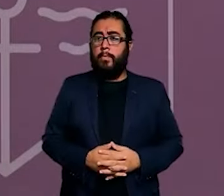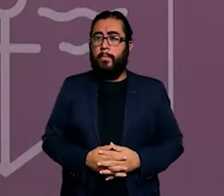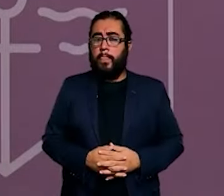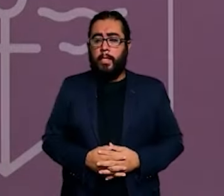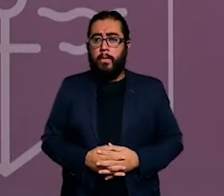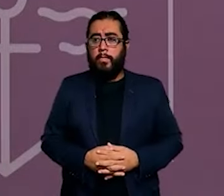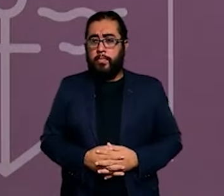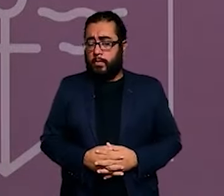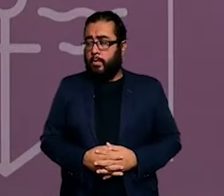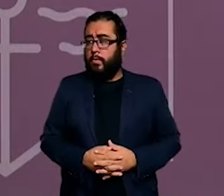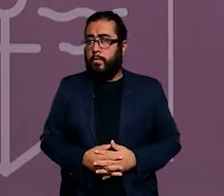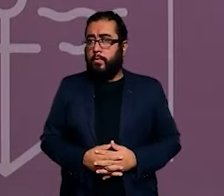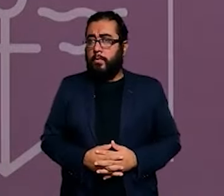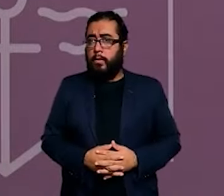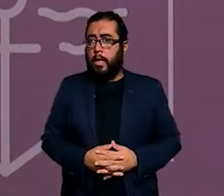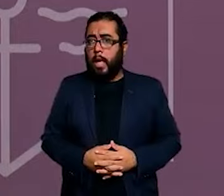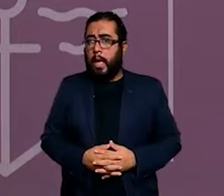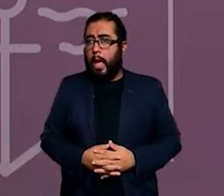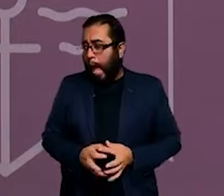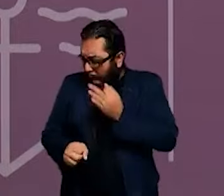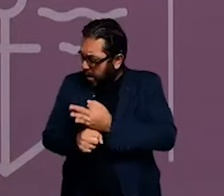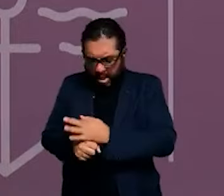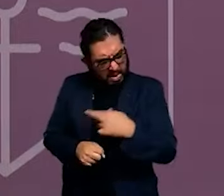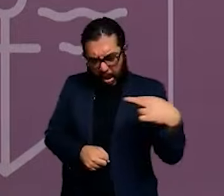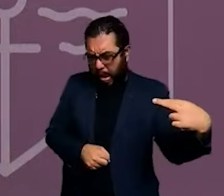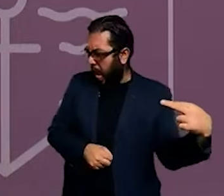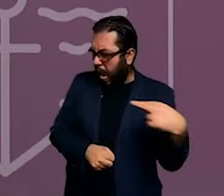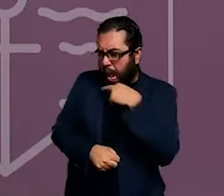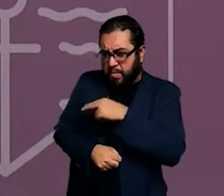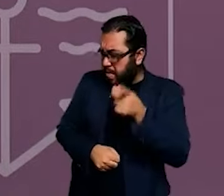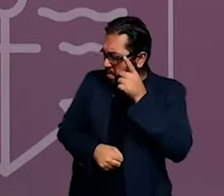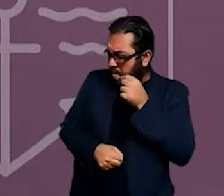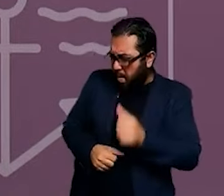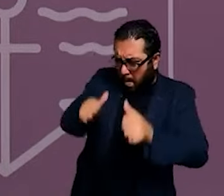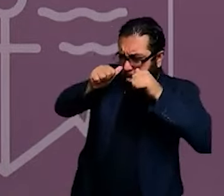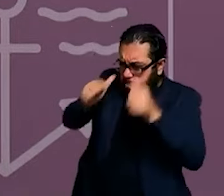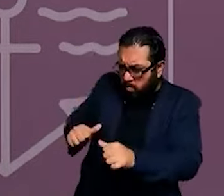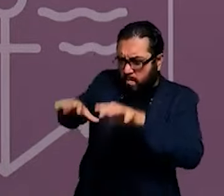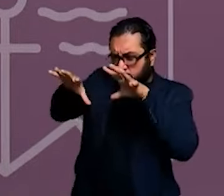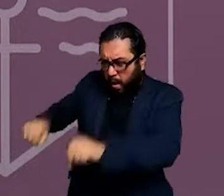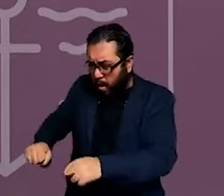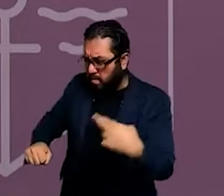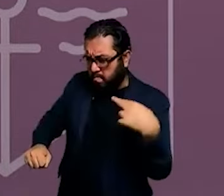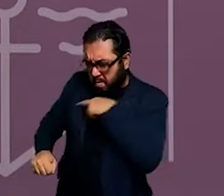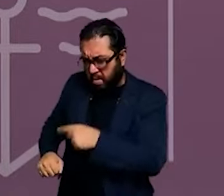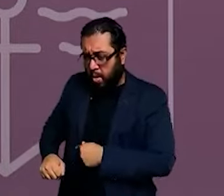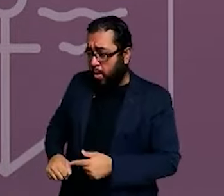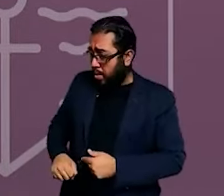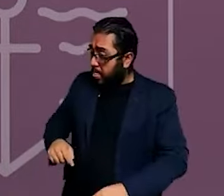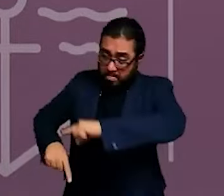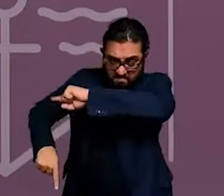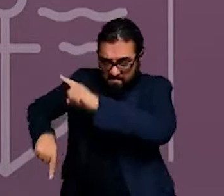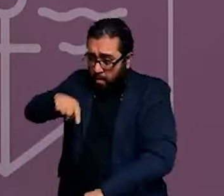sin ir a buscar identidades, placas y esto, atacar esos puntos,